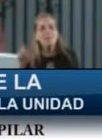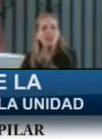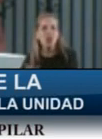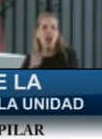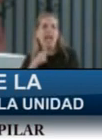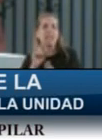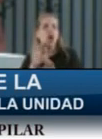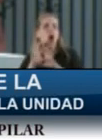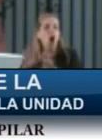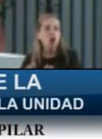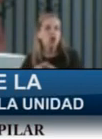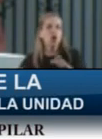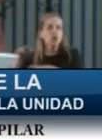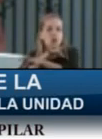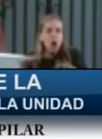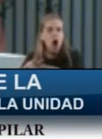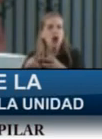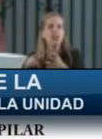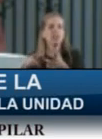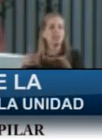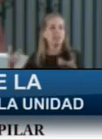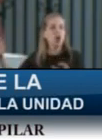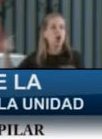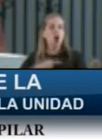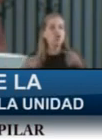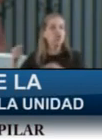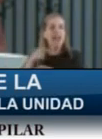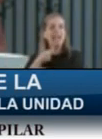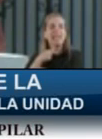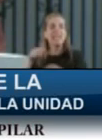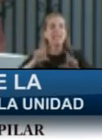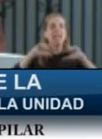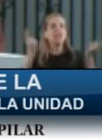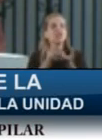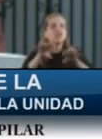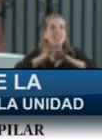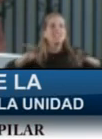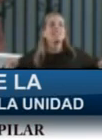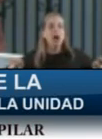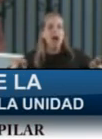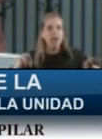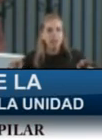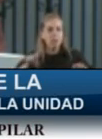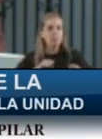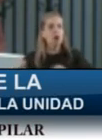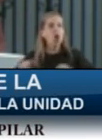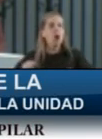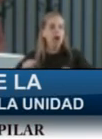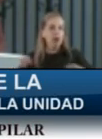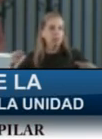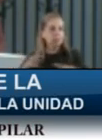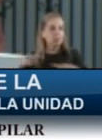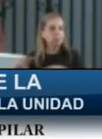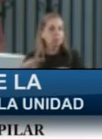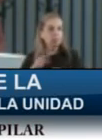temor, rumores, que buscan vernos desunidos, que generan enfrentamientos, porque es en ese clima